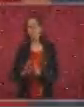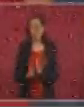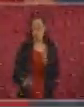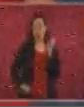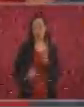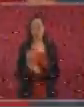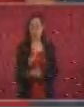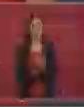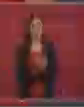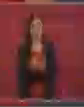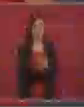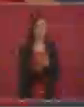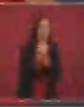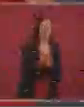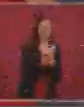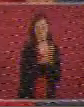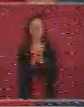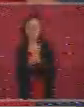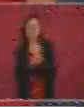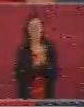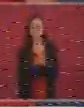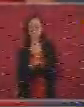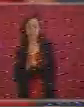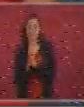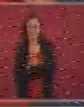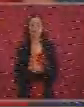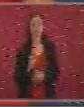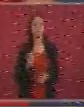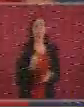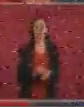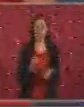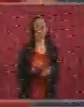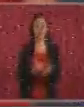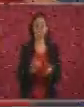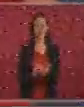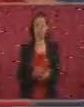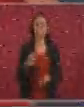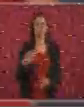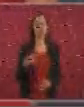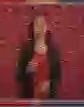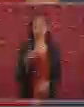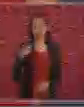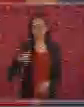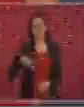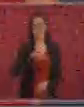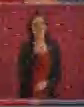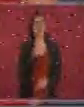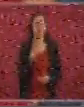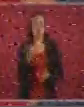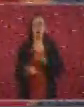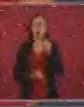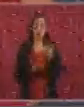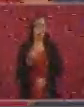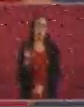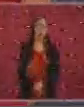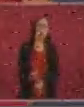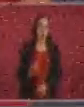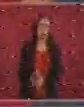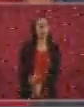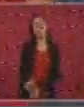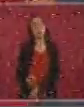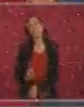pero según ya las sugerencias de él, la elección va a seguir hasta después de la intermedia del